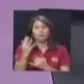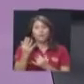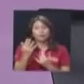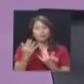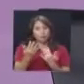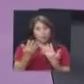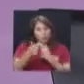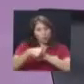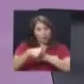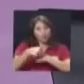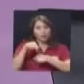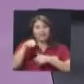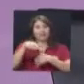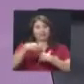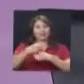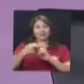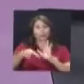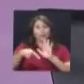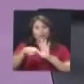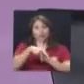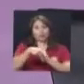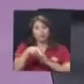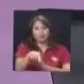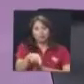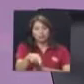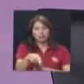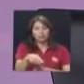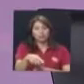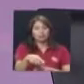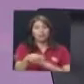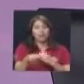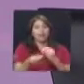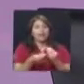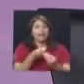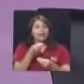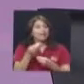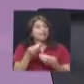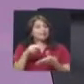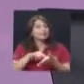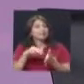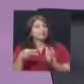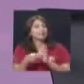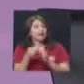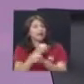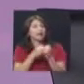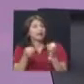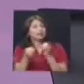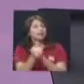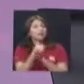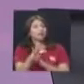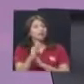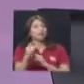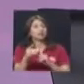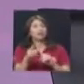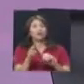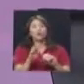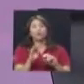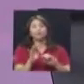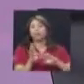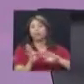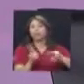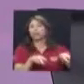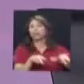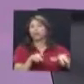prohibición pues hace una un menosprecio hacia un derecho humano